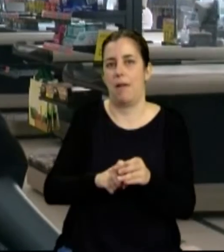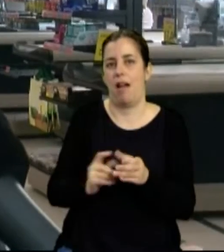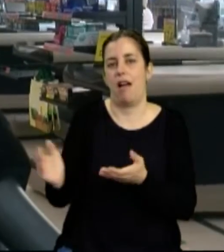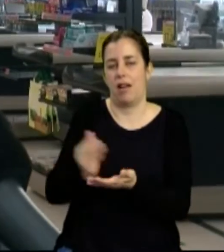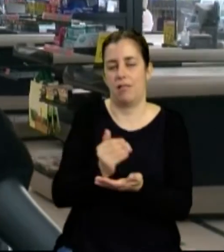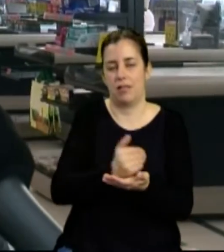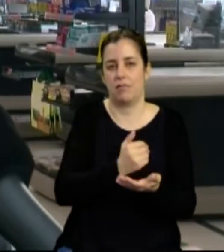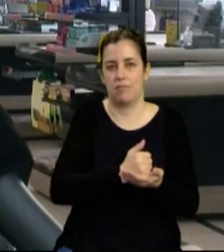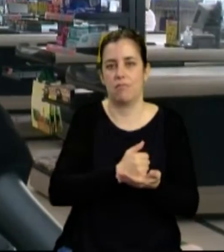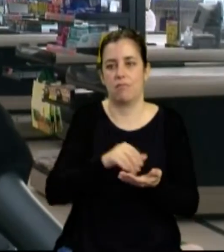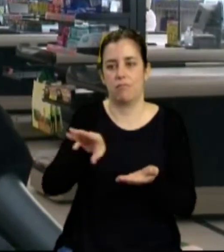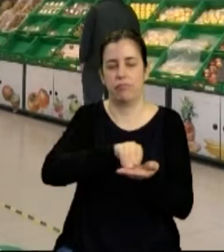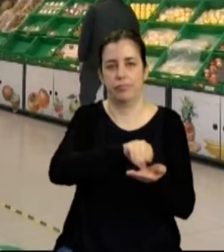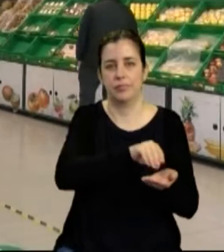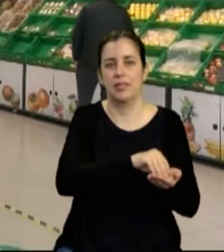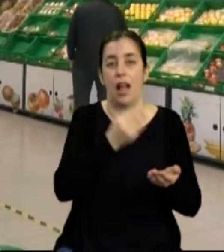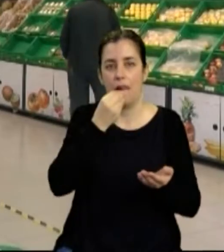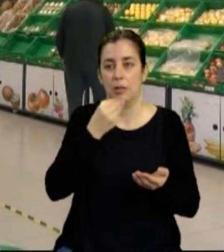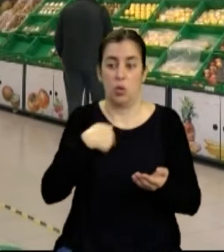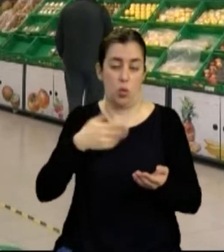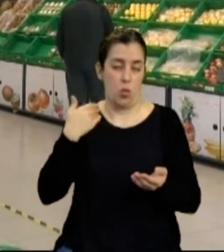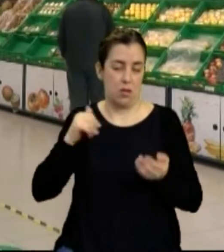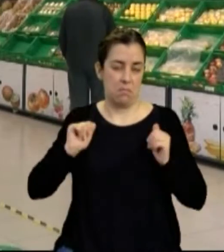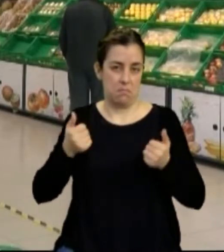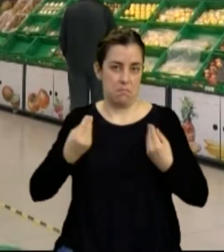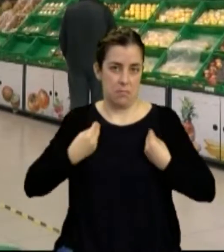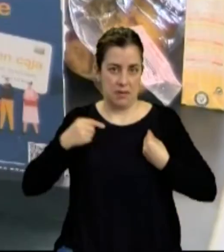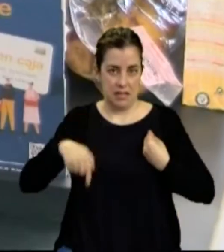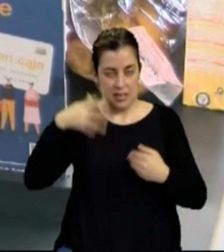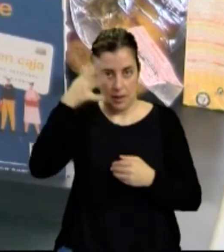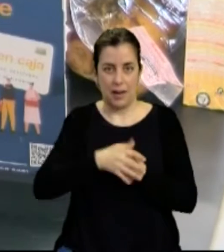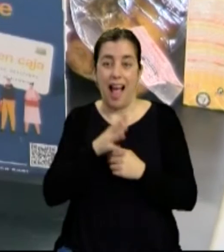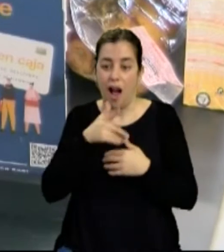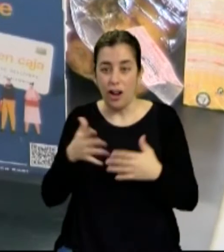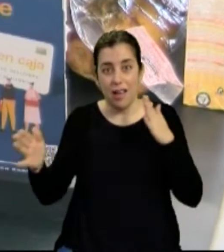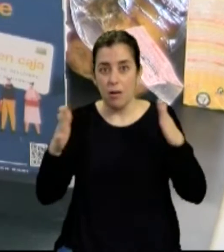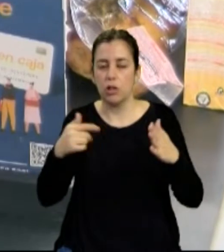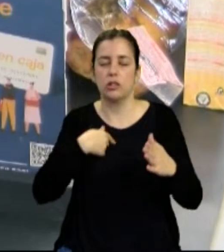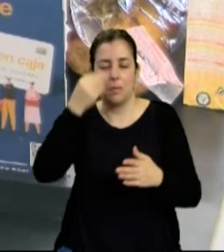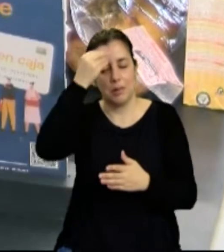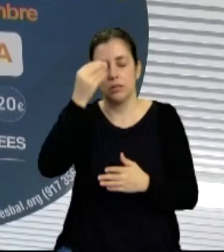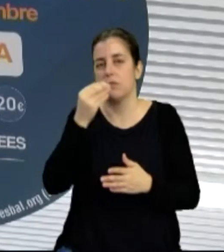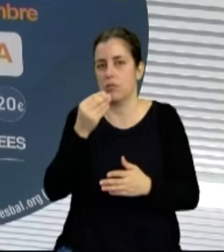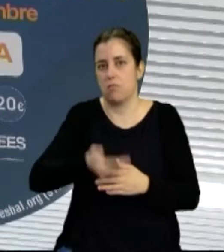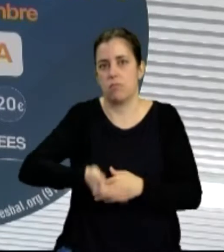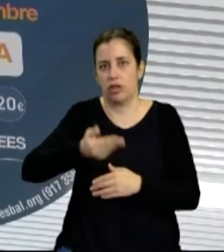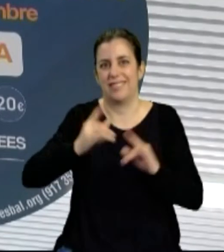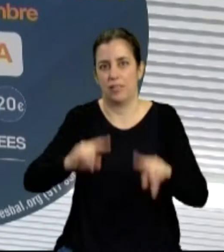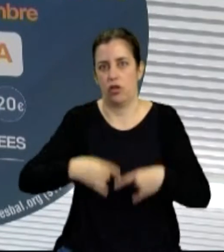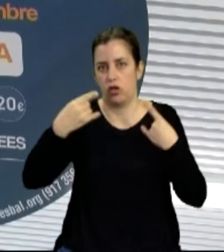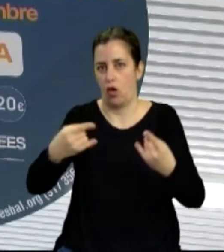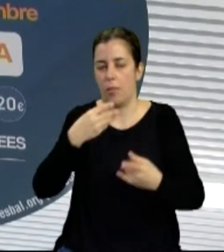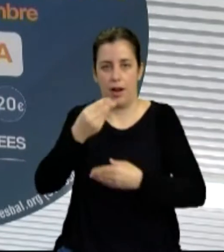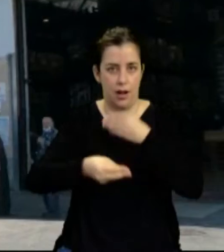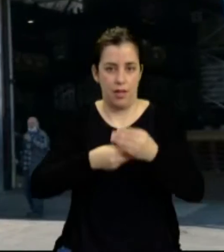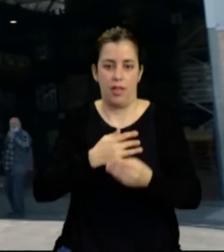a Navarra. Y ahora creo que es especialmente importante hacerlo porque la crisis del coronavirus afecta sobre todo a las personas